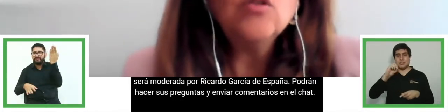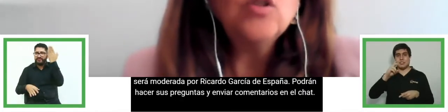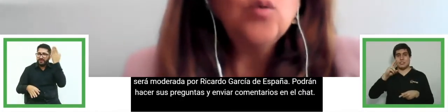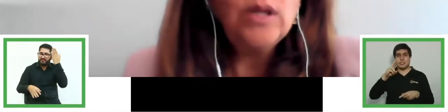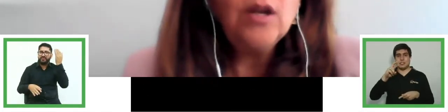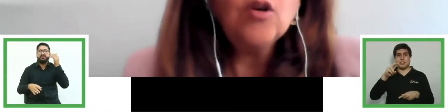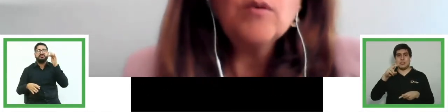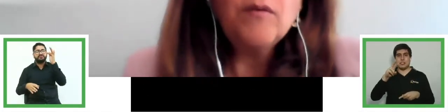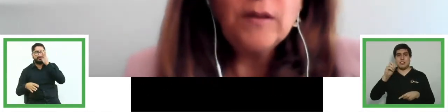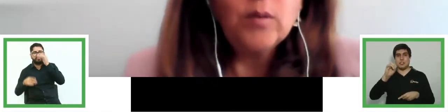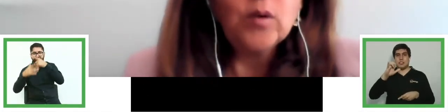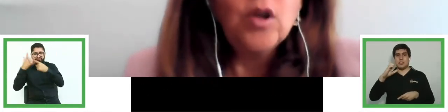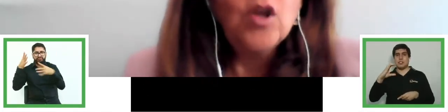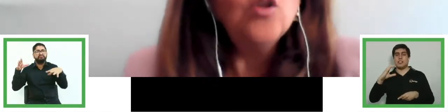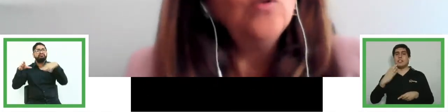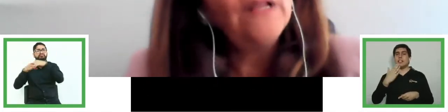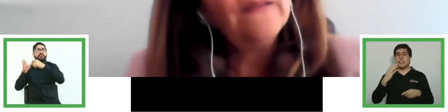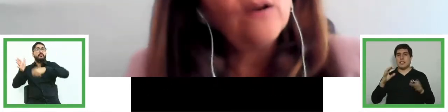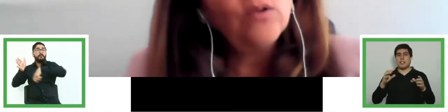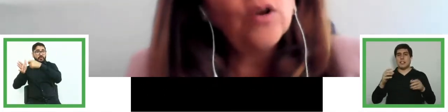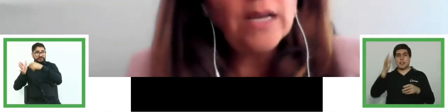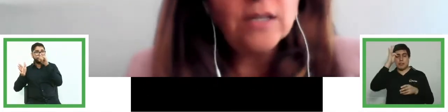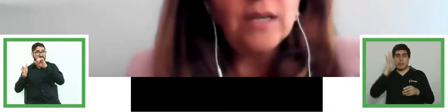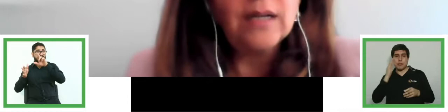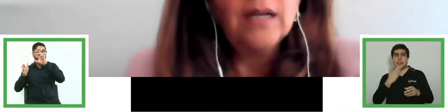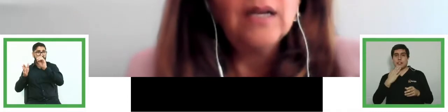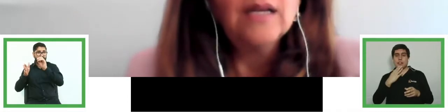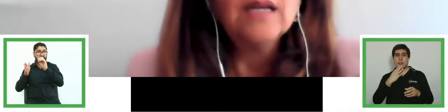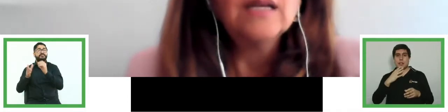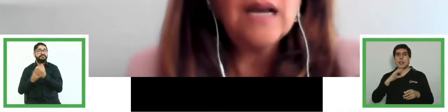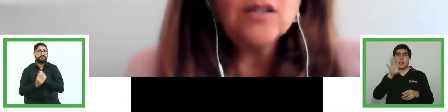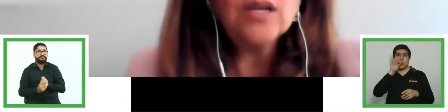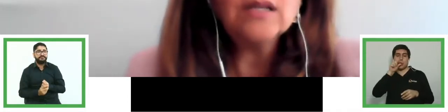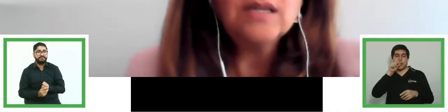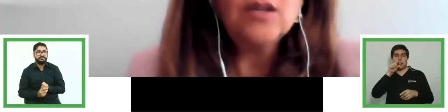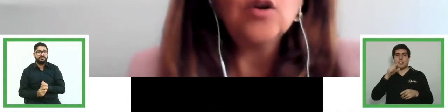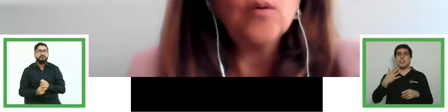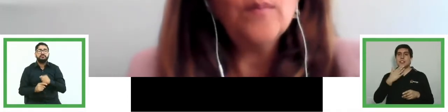ciroprojectlatam.org, tanto en Twitter como en Facebook, y utilizar nuestro hashtag,